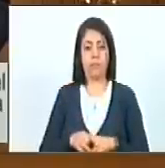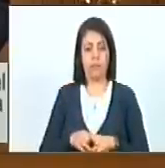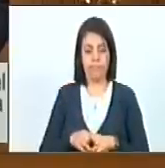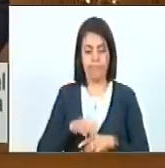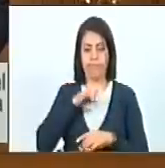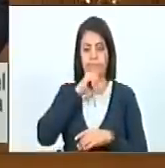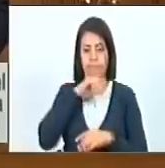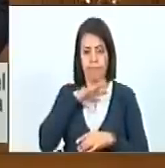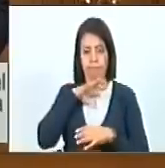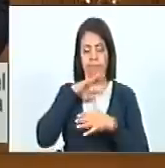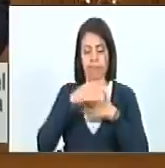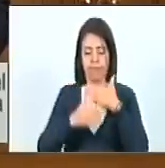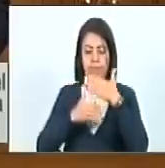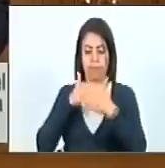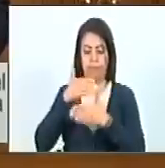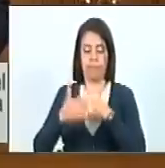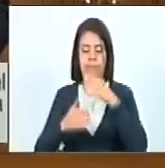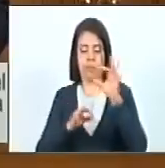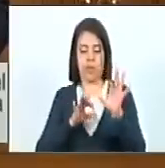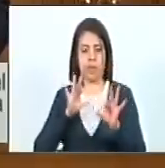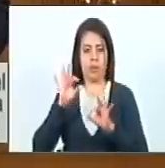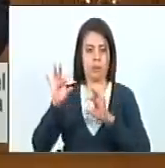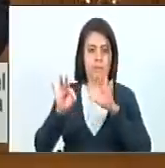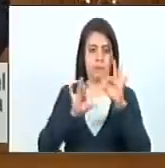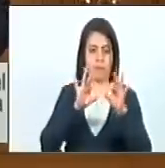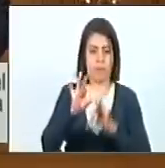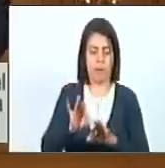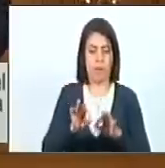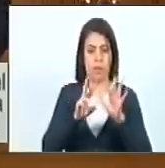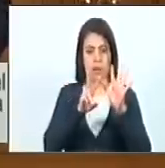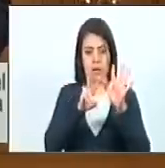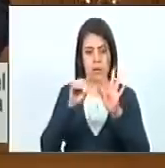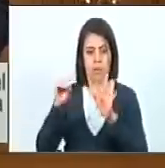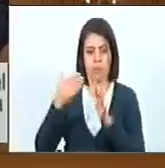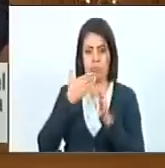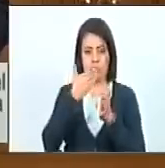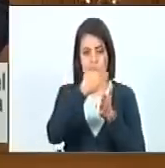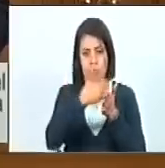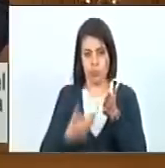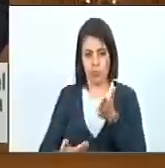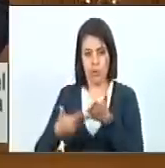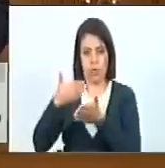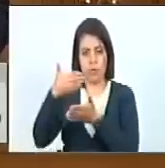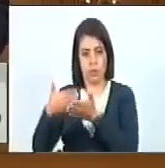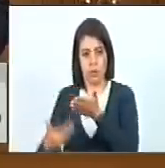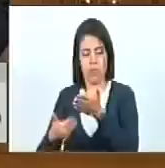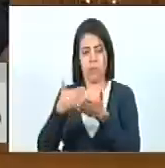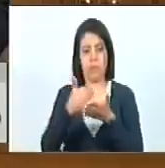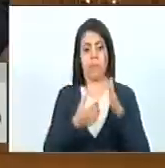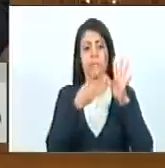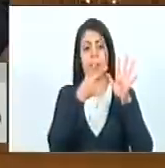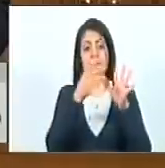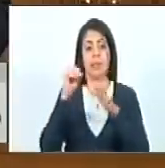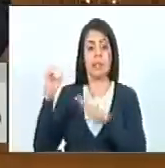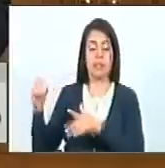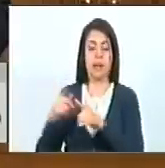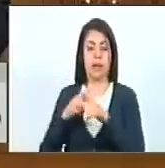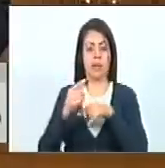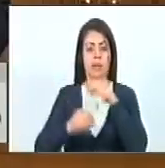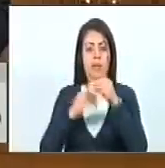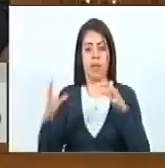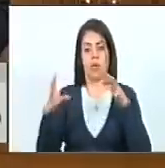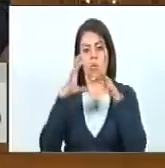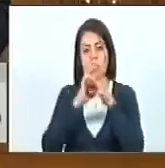bitácora de alternativas, casi 700 propuestas que en esa década con nuestro